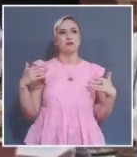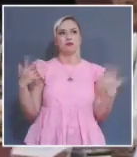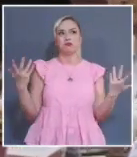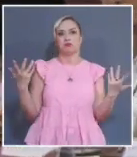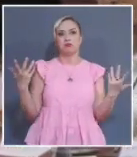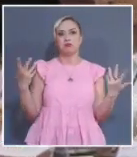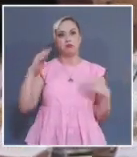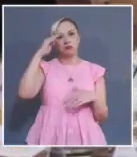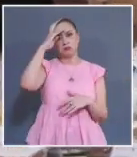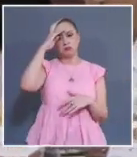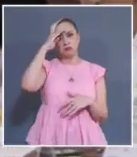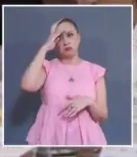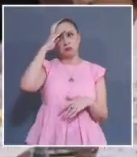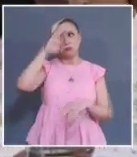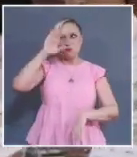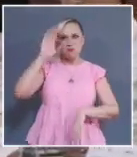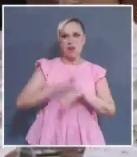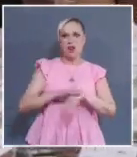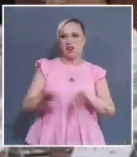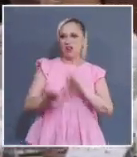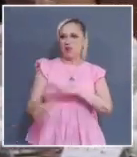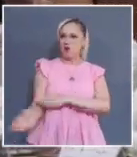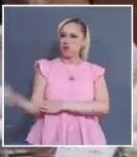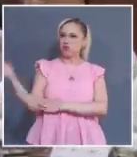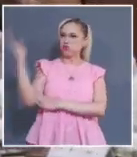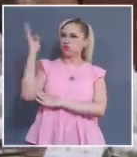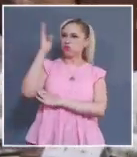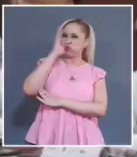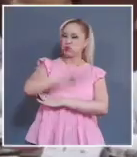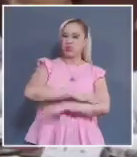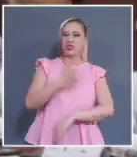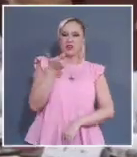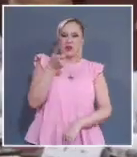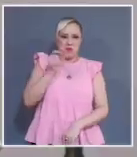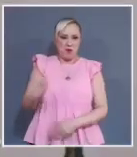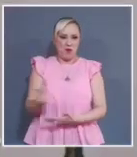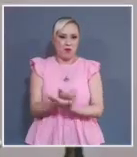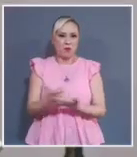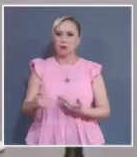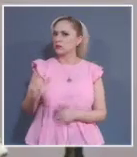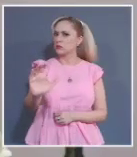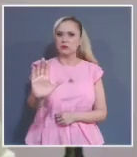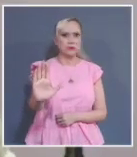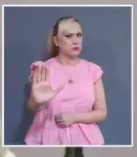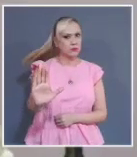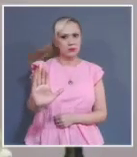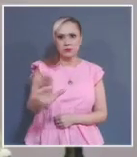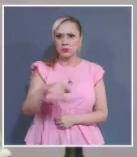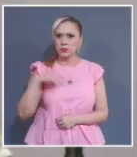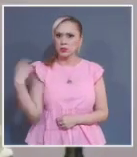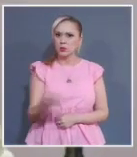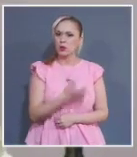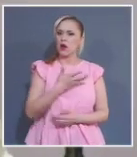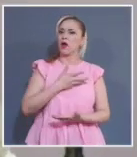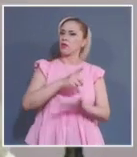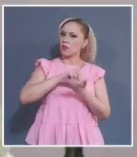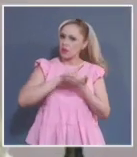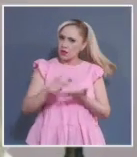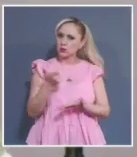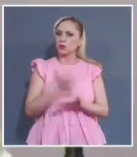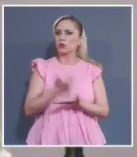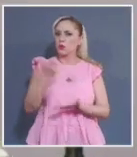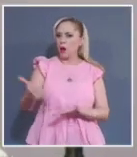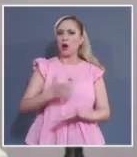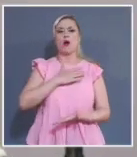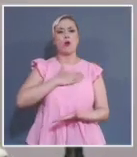la explotación y a los salarios bajos para los trabajadores. Al participar en el evento sobre la consolidación de la reforma laboral